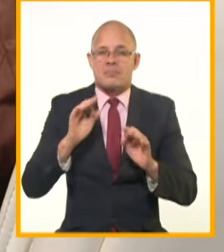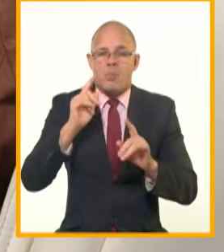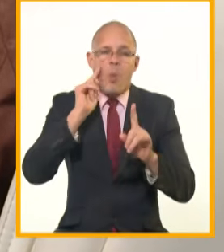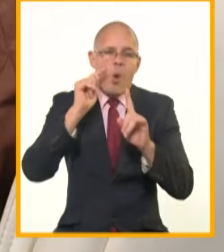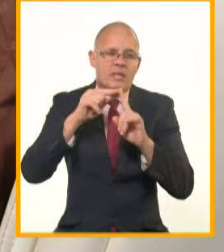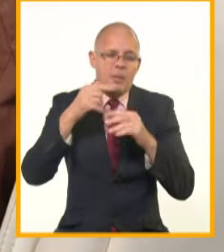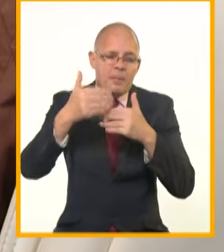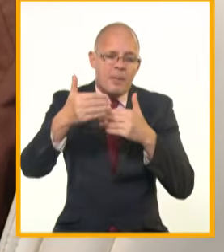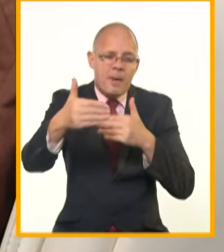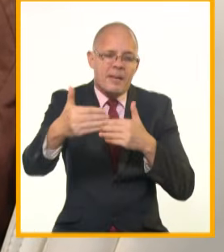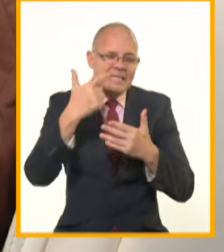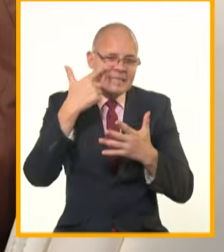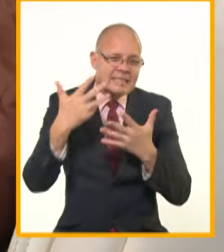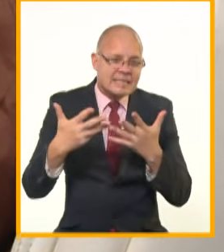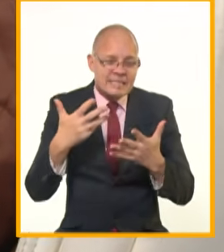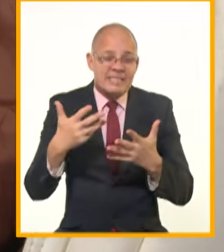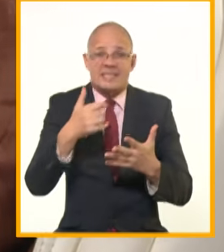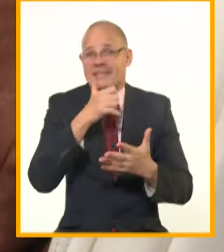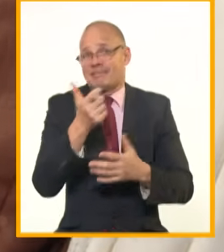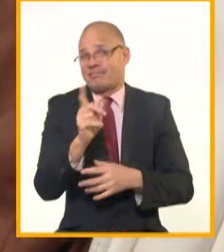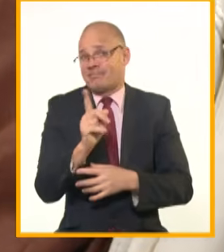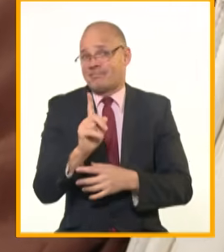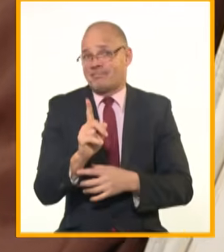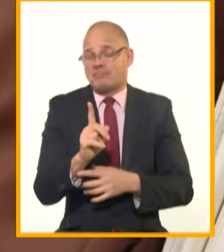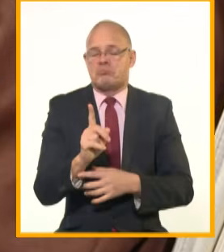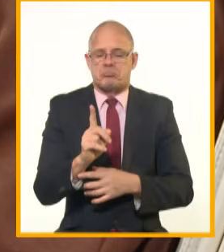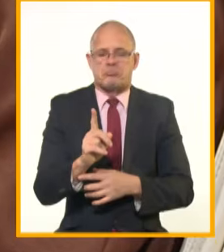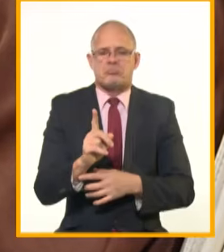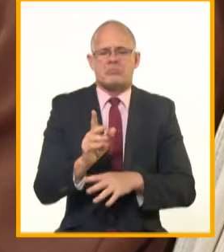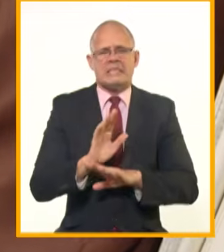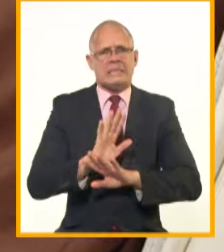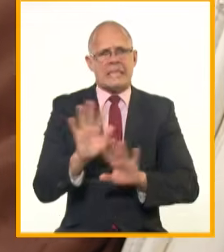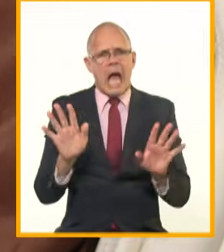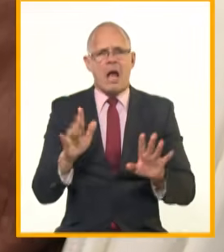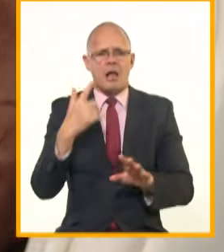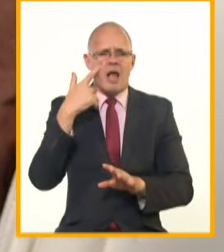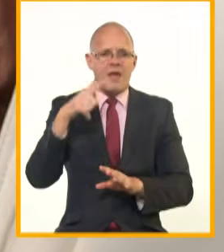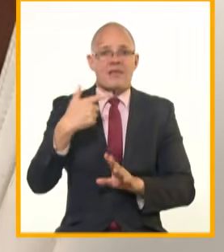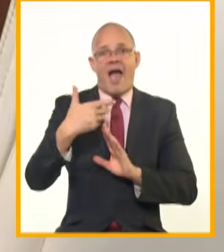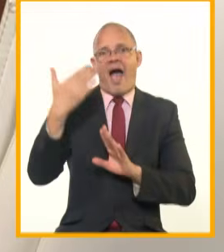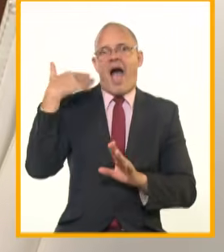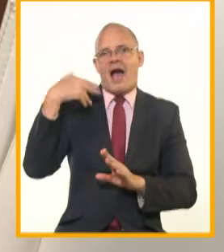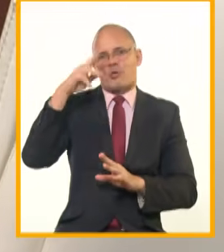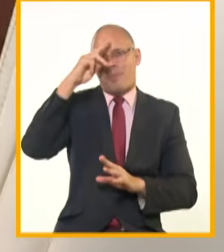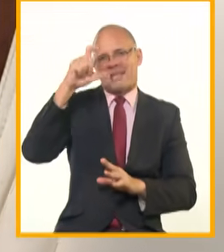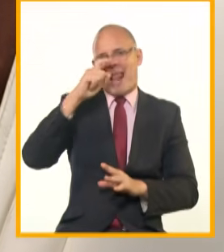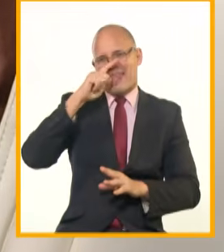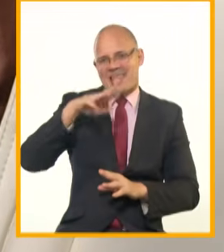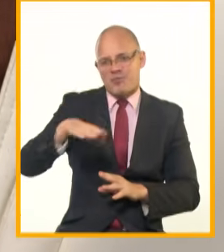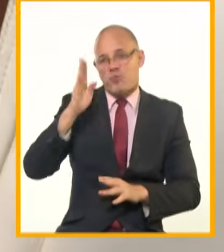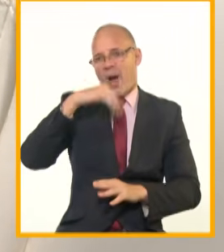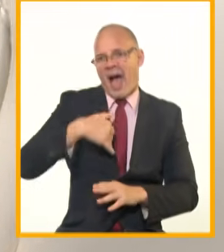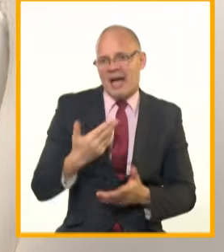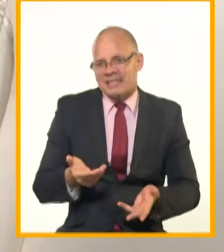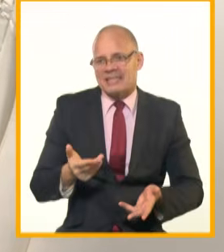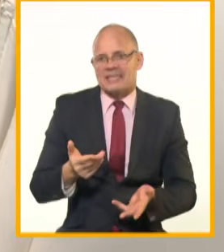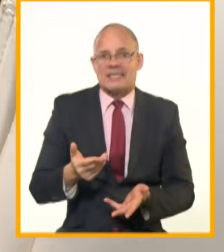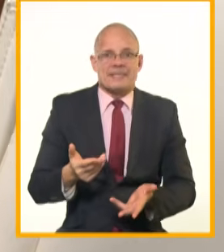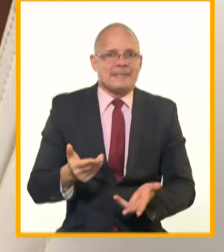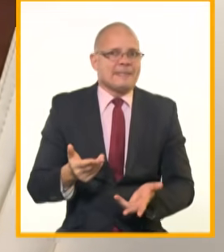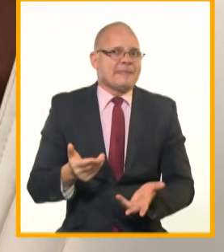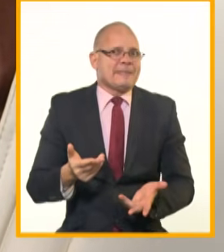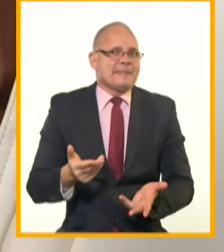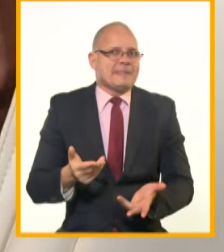el ámbito social, porque no tener un hospital pediátrico fuerte es un hándicap para los temas